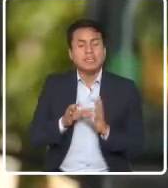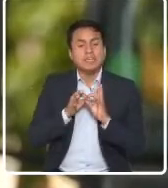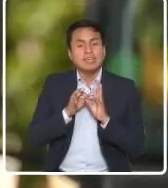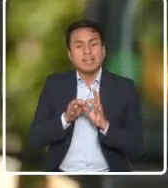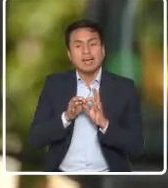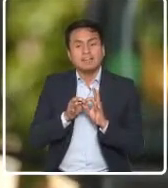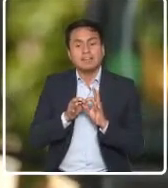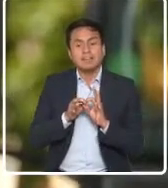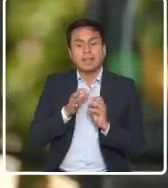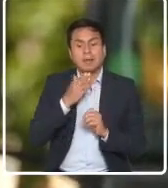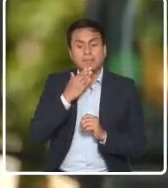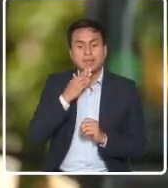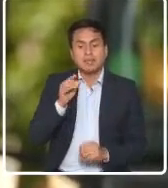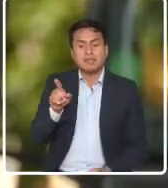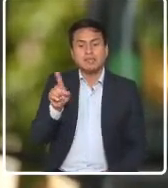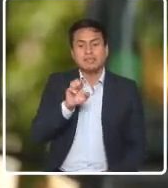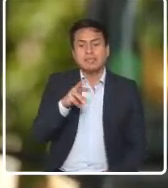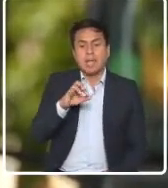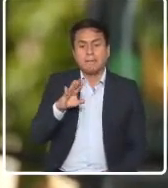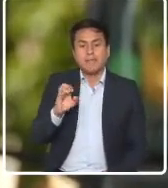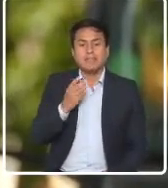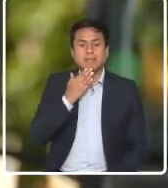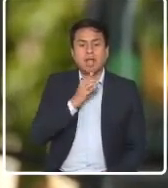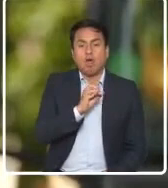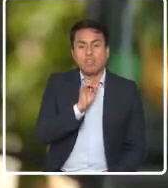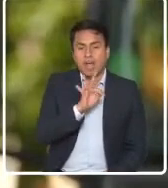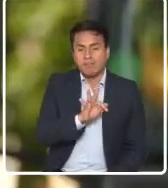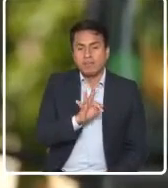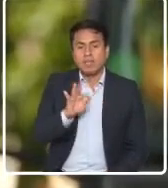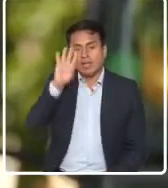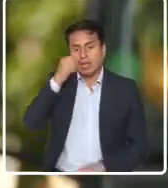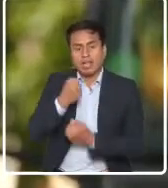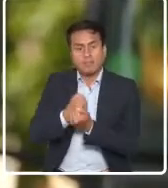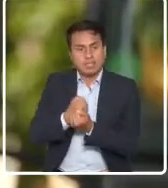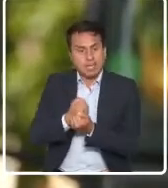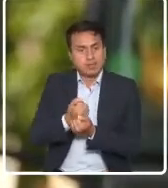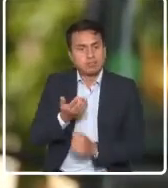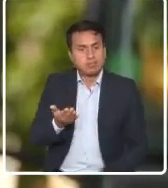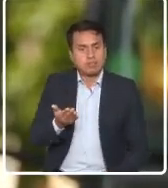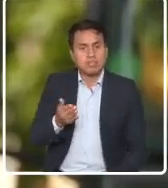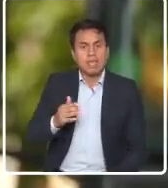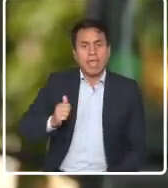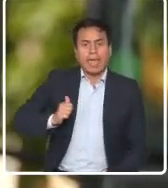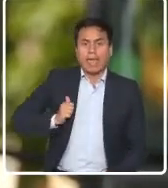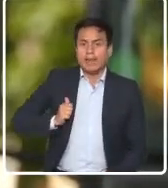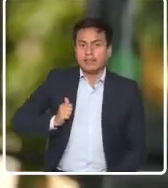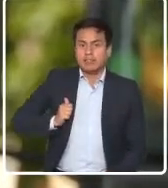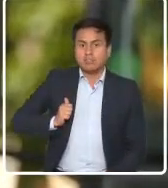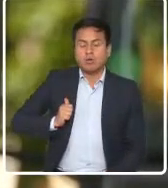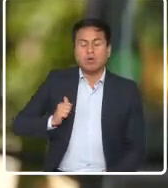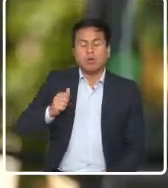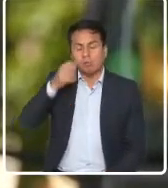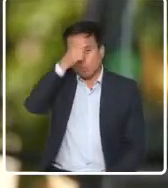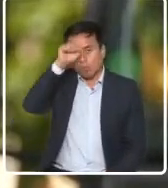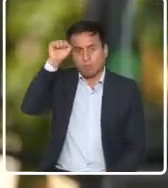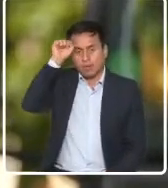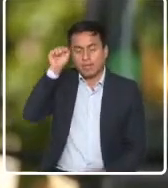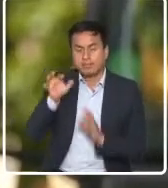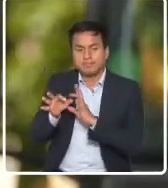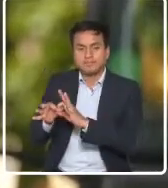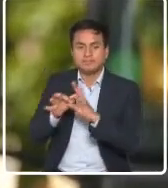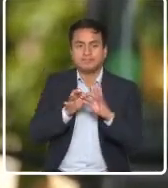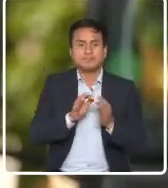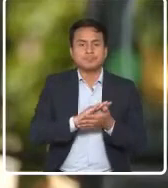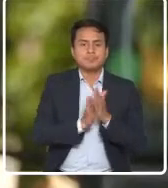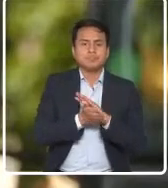Gracias, por cierto, a Senapred, a CONAF, a Carabineros, al Ejército, a Bomberos.